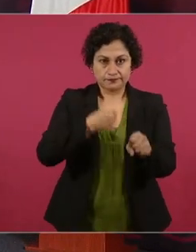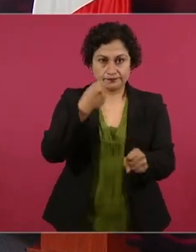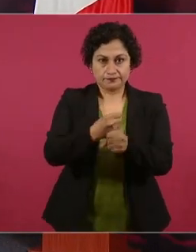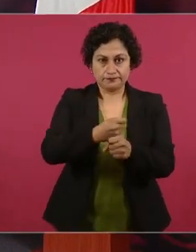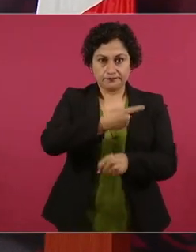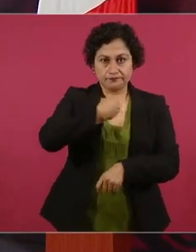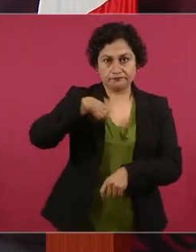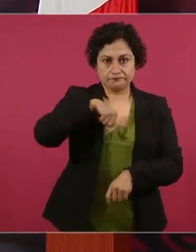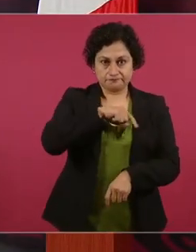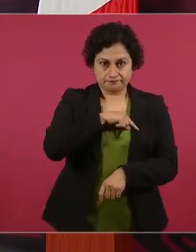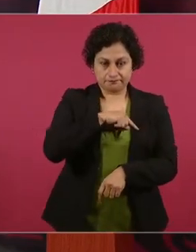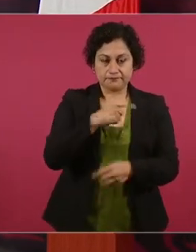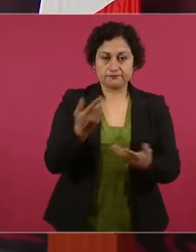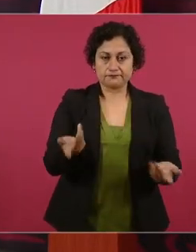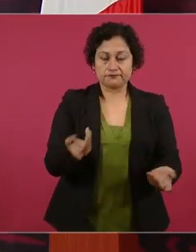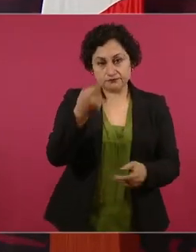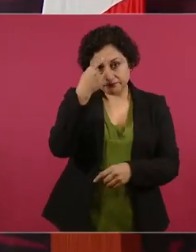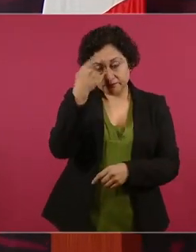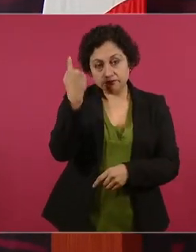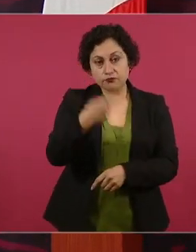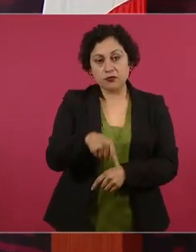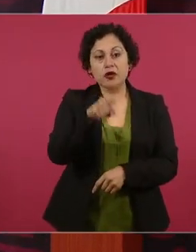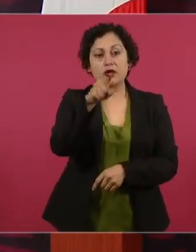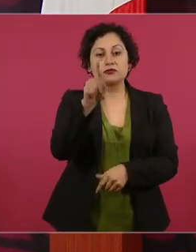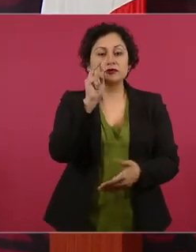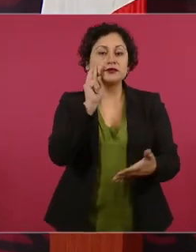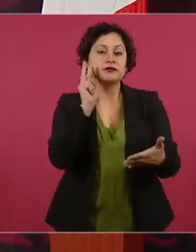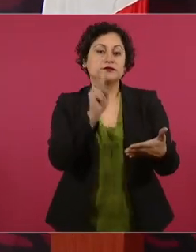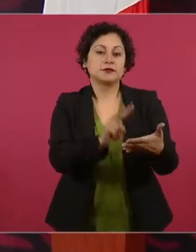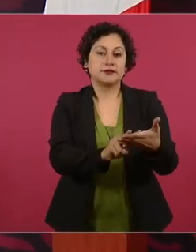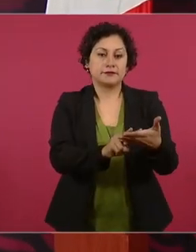para que vean que si no hay corrupción,